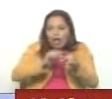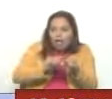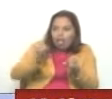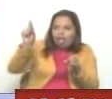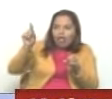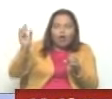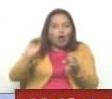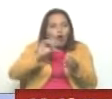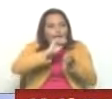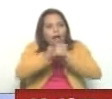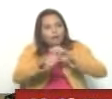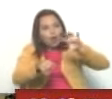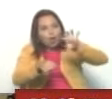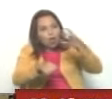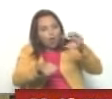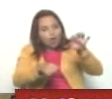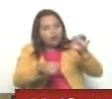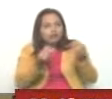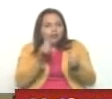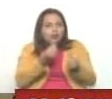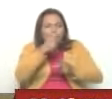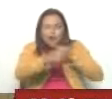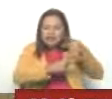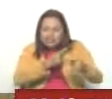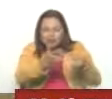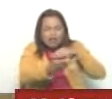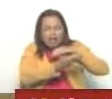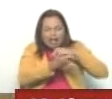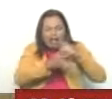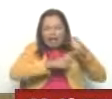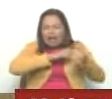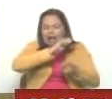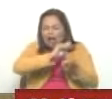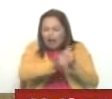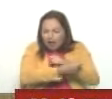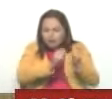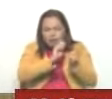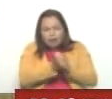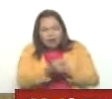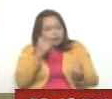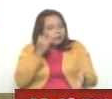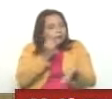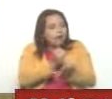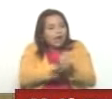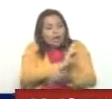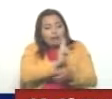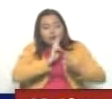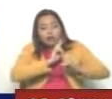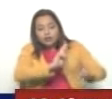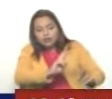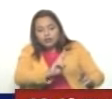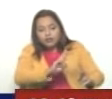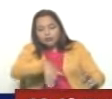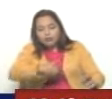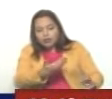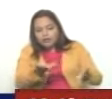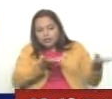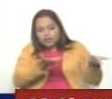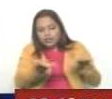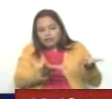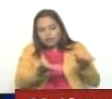antena, etcétera. O sea, hay un proceso técnico constante precisamente para detectar esto de manera oportuna y poder brindar el